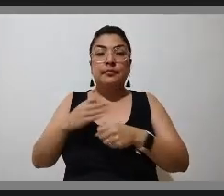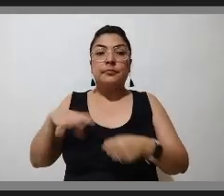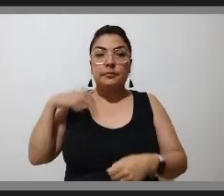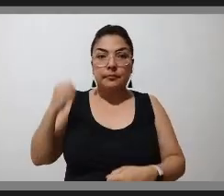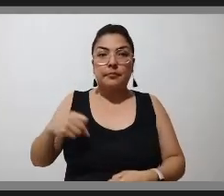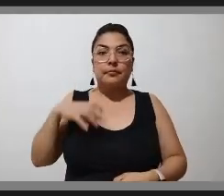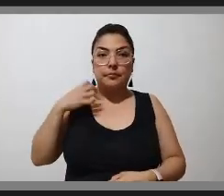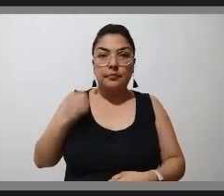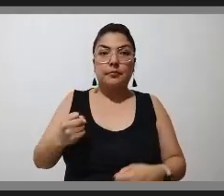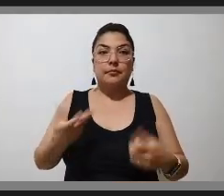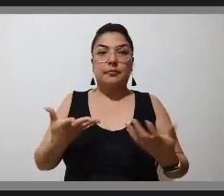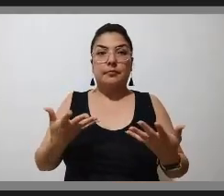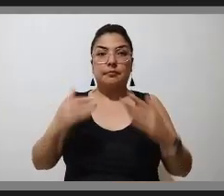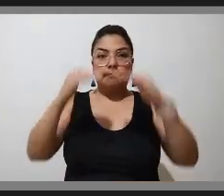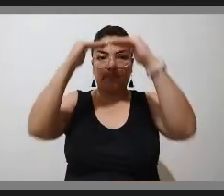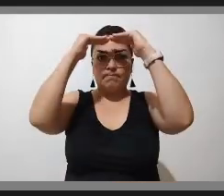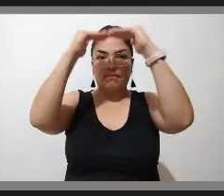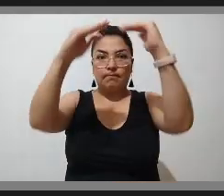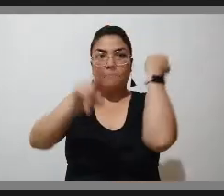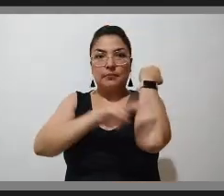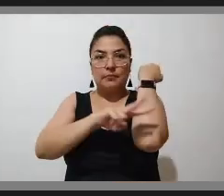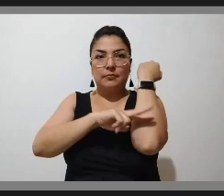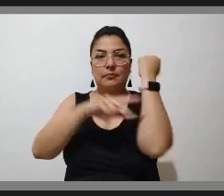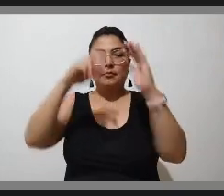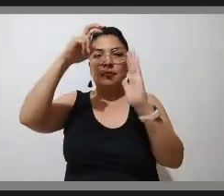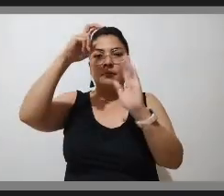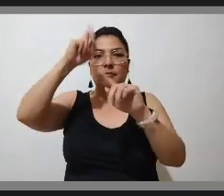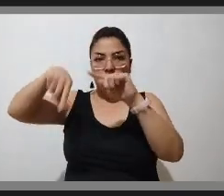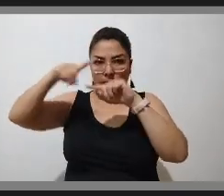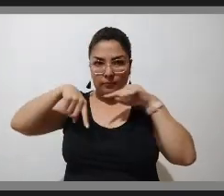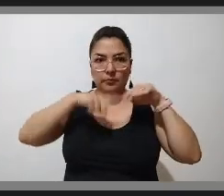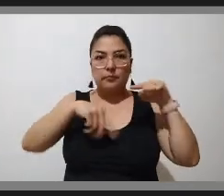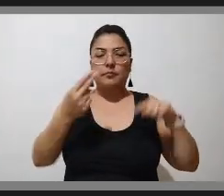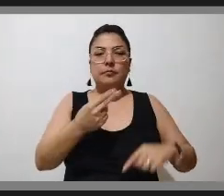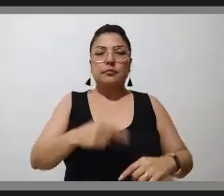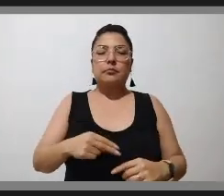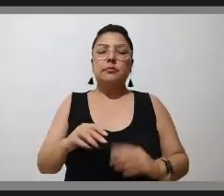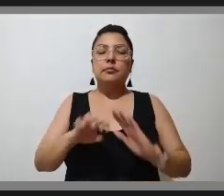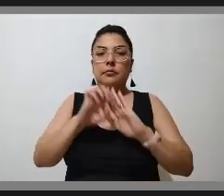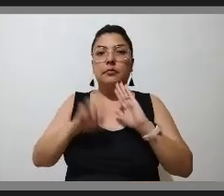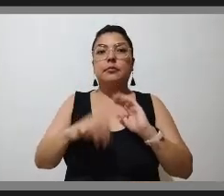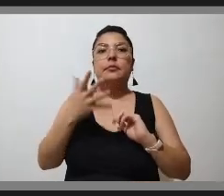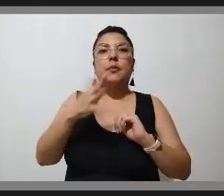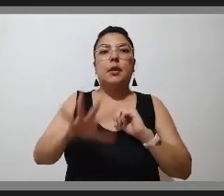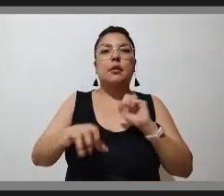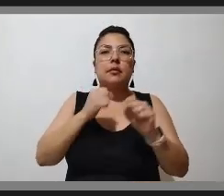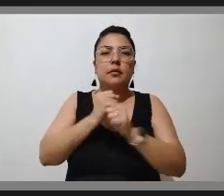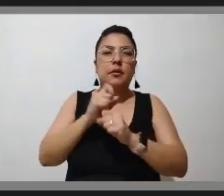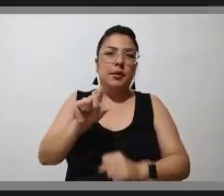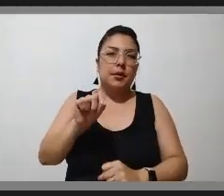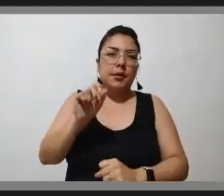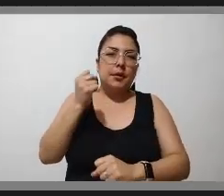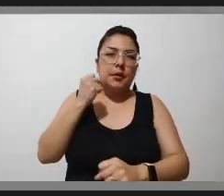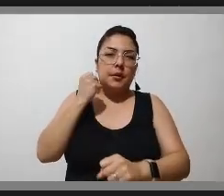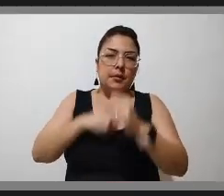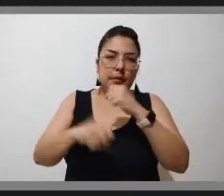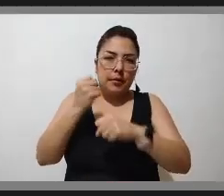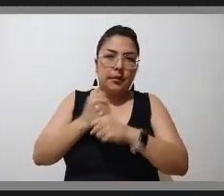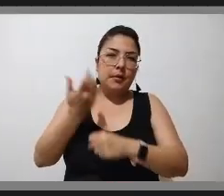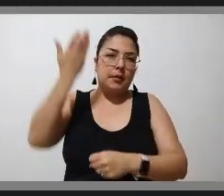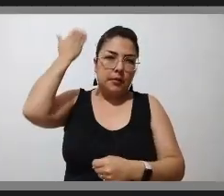para combatirlo, que más adelante vamos a hablar de ello. Hace 10 o 20 años en nuestro país veíamos que en todas las